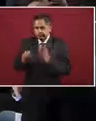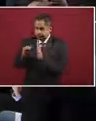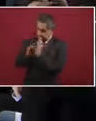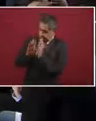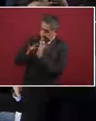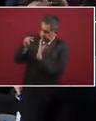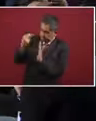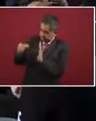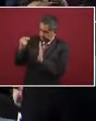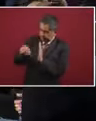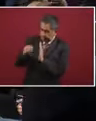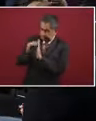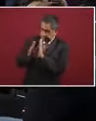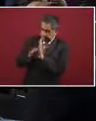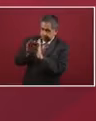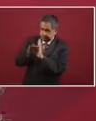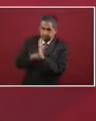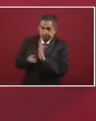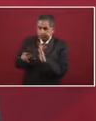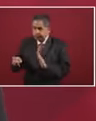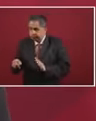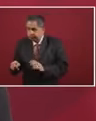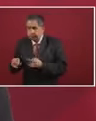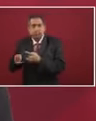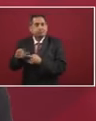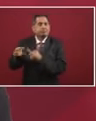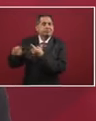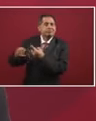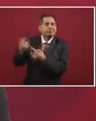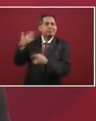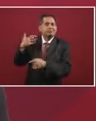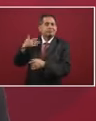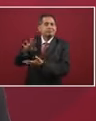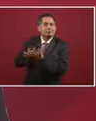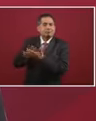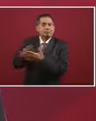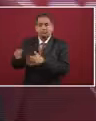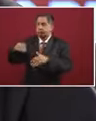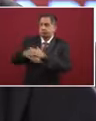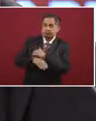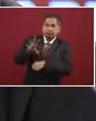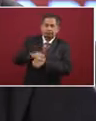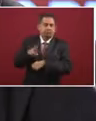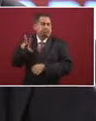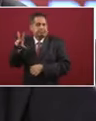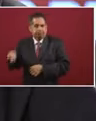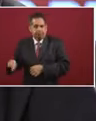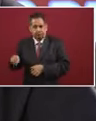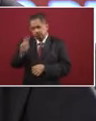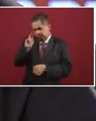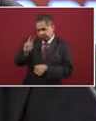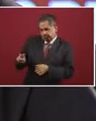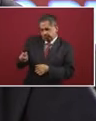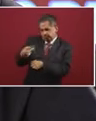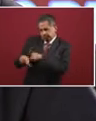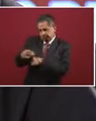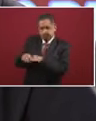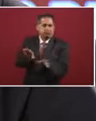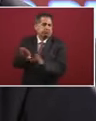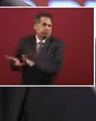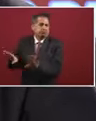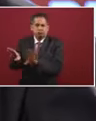registren y desde luego no aceptar personas con antecedentes penales o que puedan poner en peligro a ciudadanas, ciudadanos